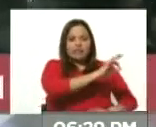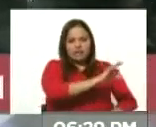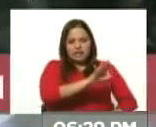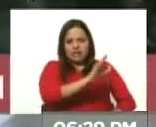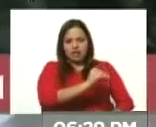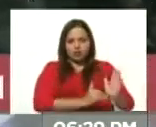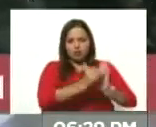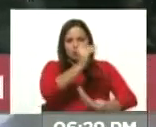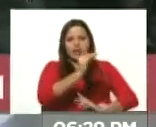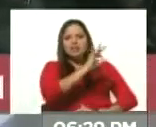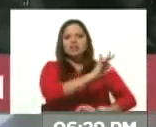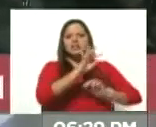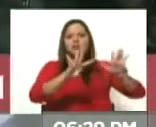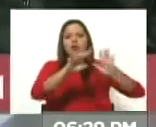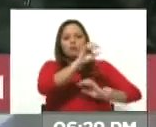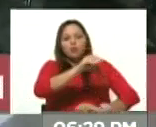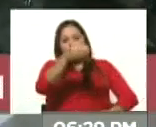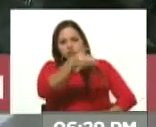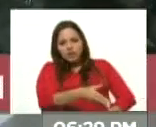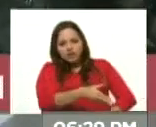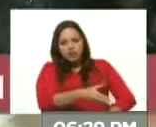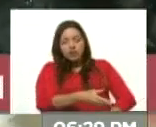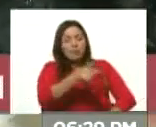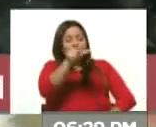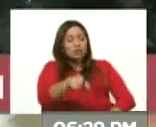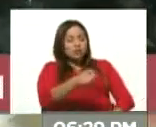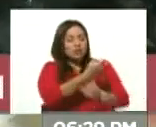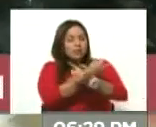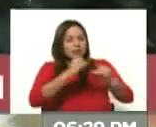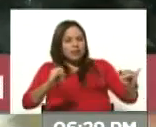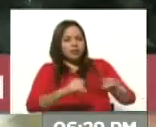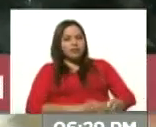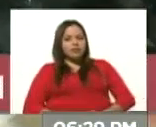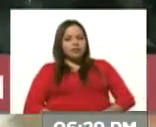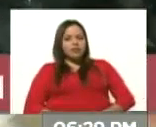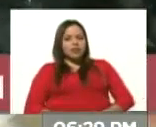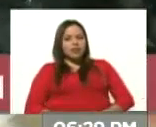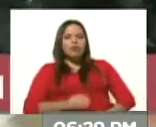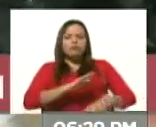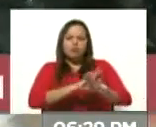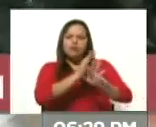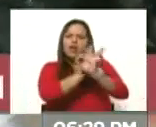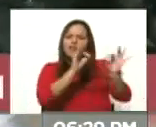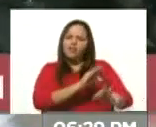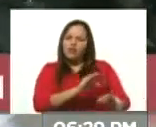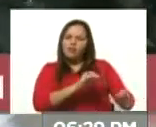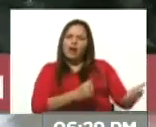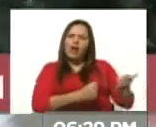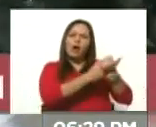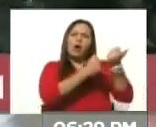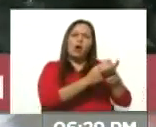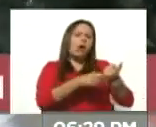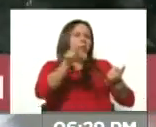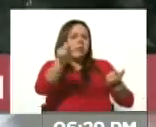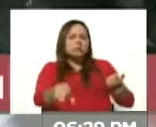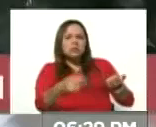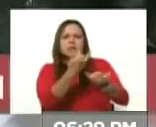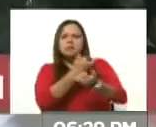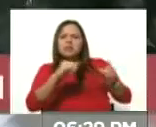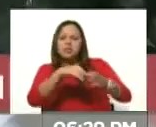39 por ciento siendo un candidato independiente lo que revelan una tendencia favorable a un outsider a un candidato independiente